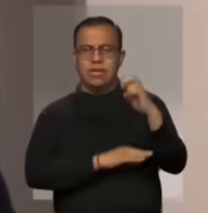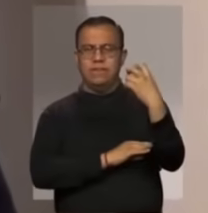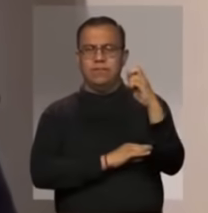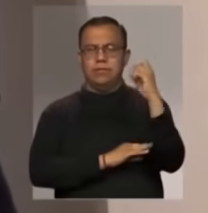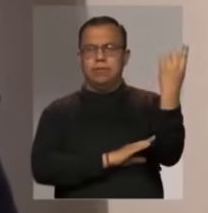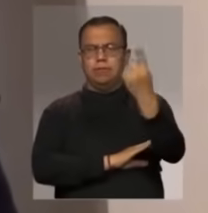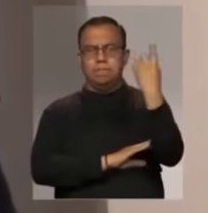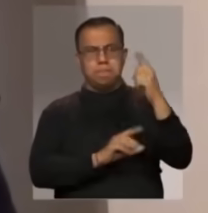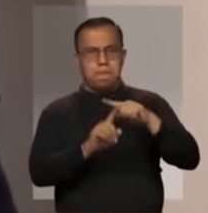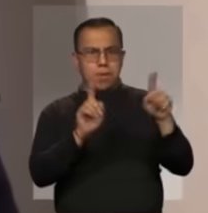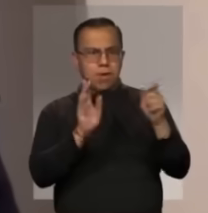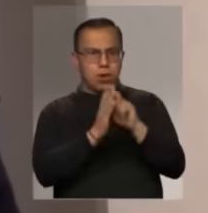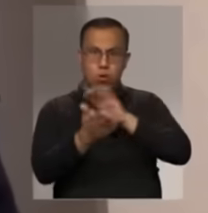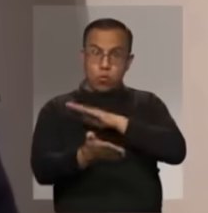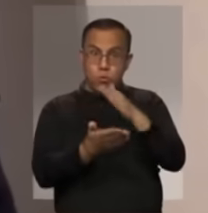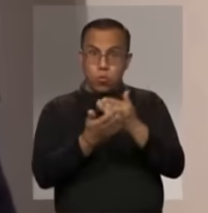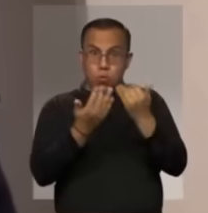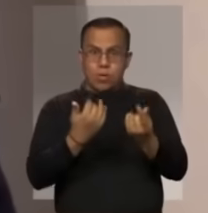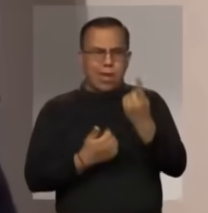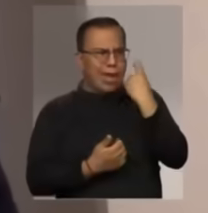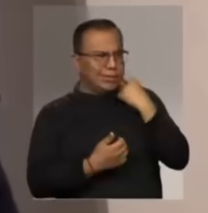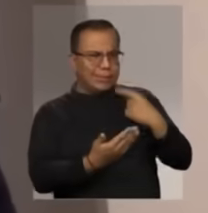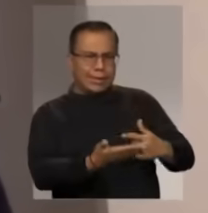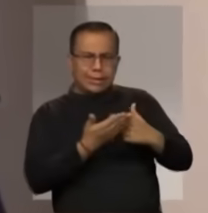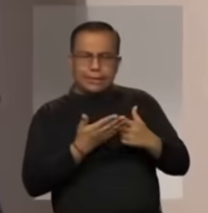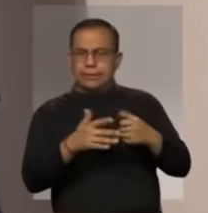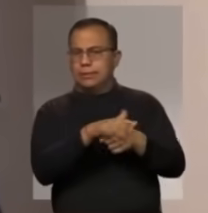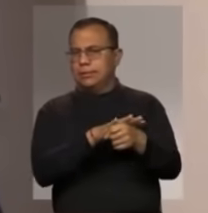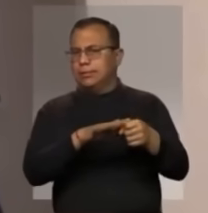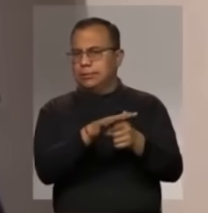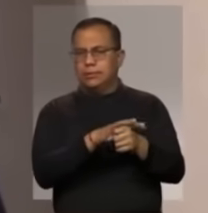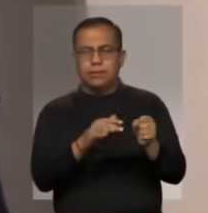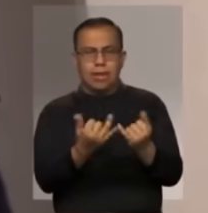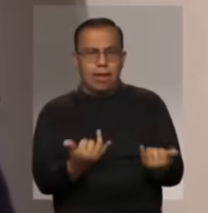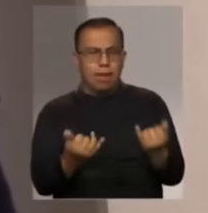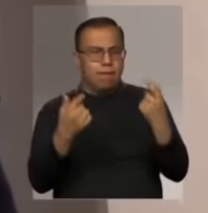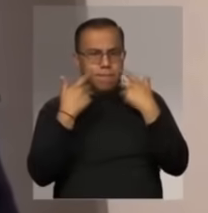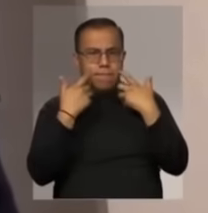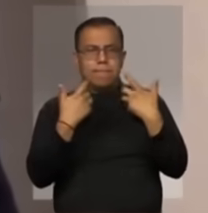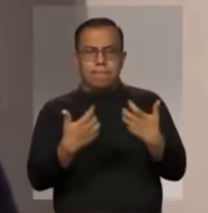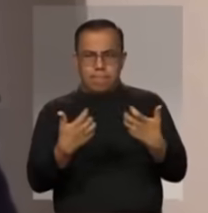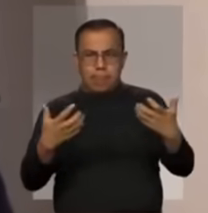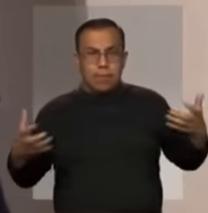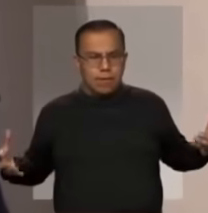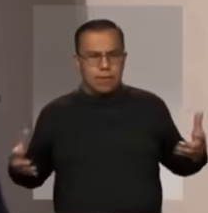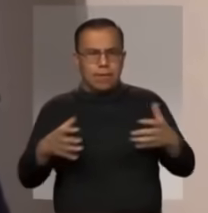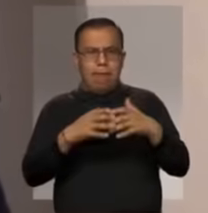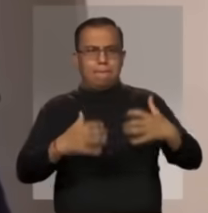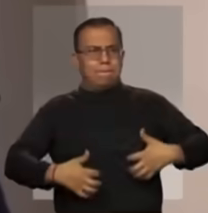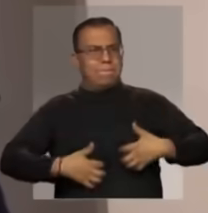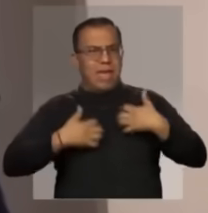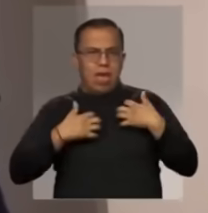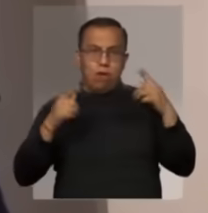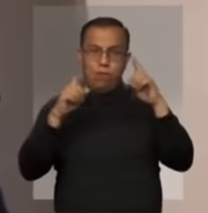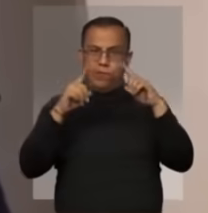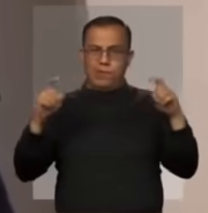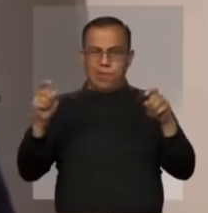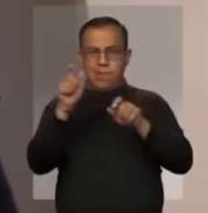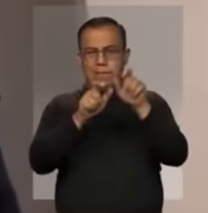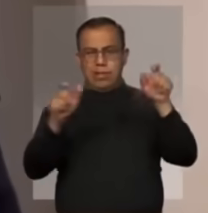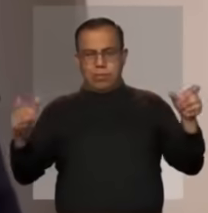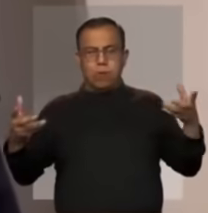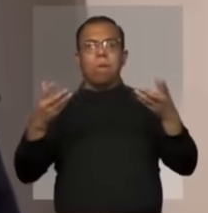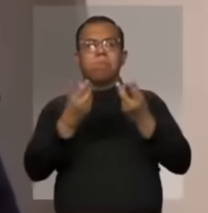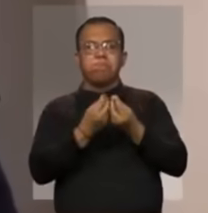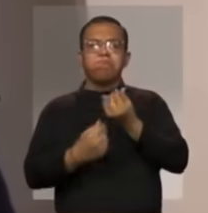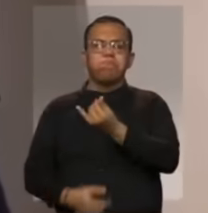pero nunca se aproxima a lo que vimos ayer. Lo que vimos ayer, un conato de asonada, una intimidación a los magistrados de